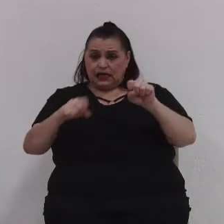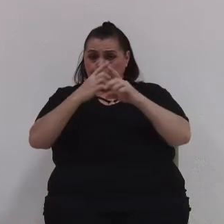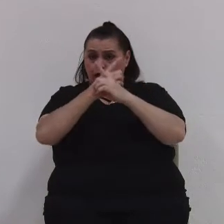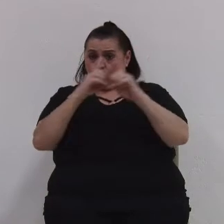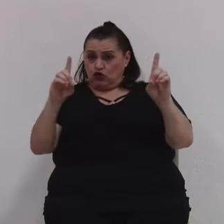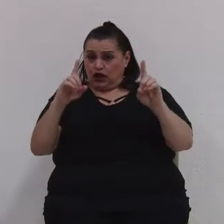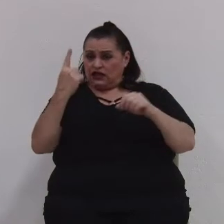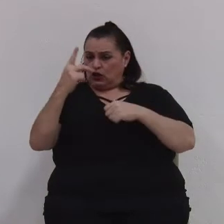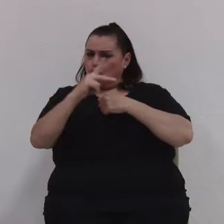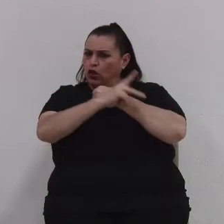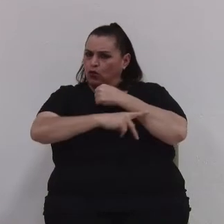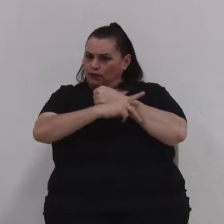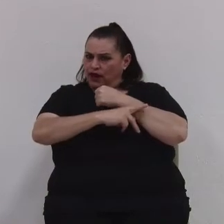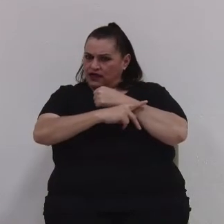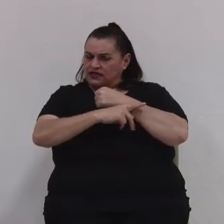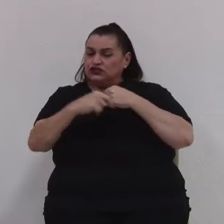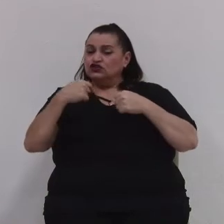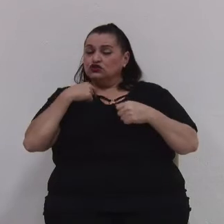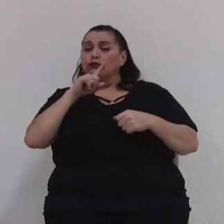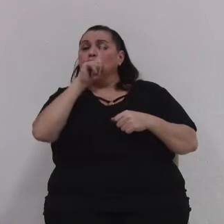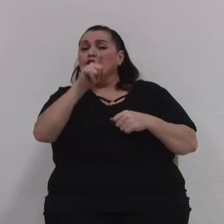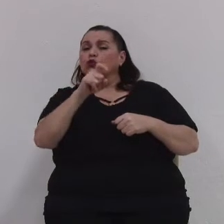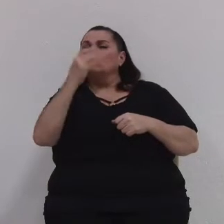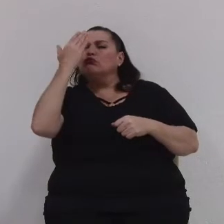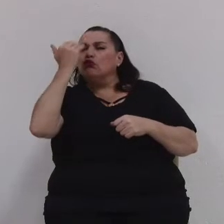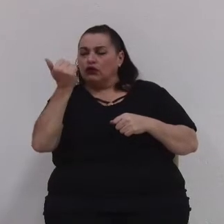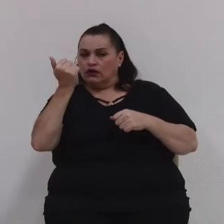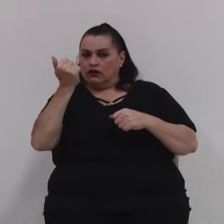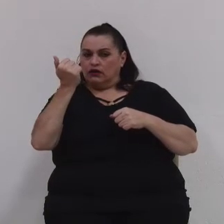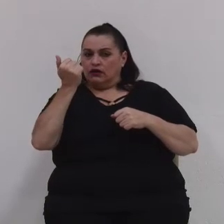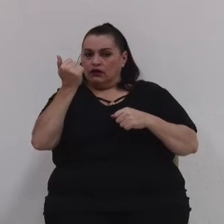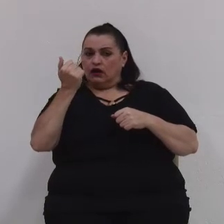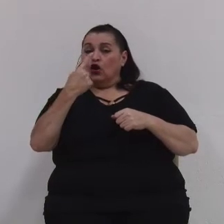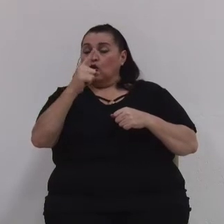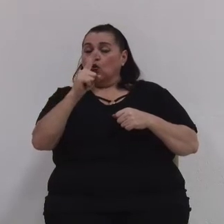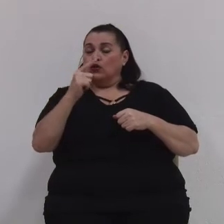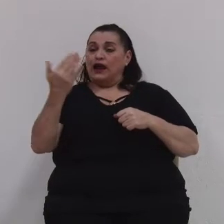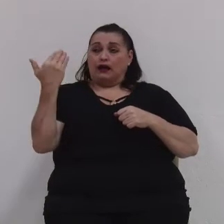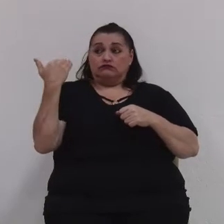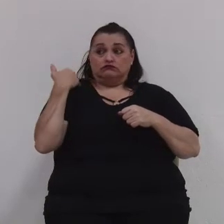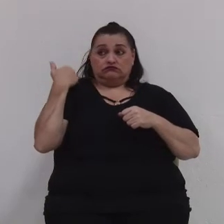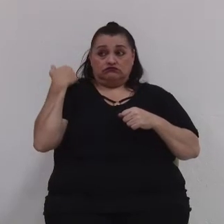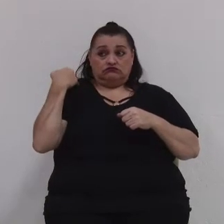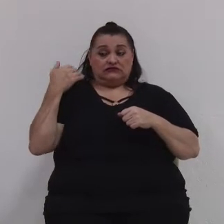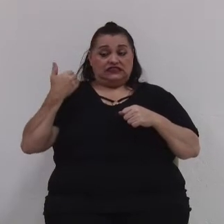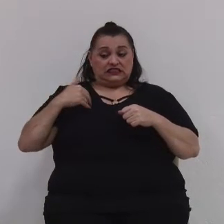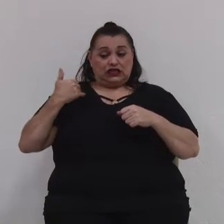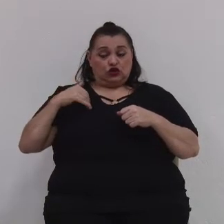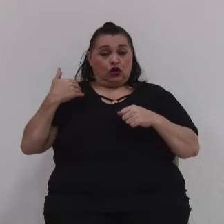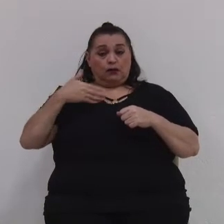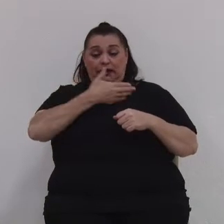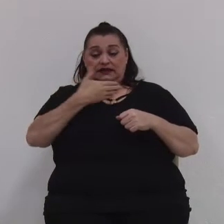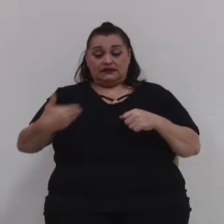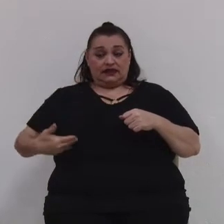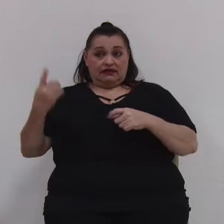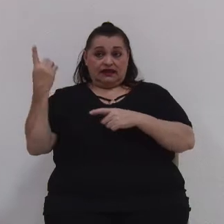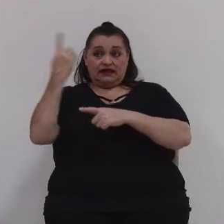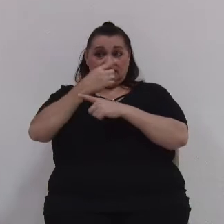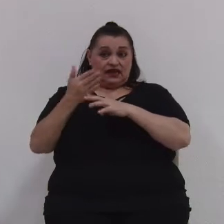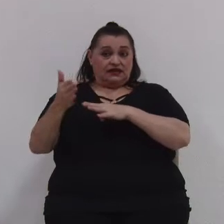una nación? Hago esta pregunta en razón a una advertencia que realizó el señor presidente en días anteriores